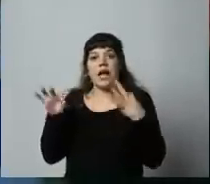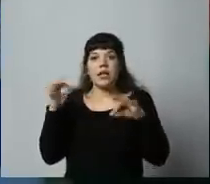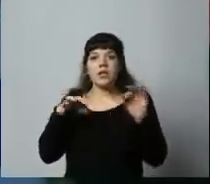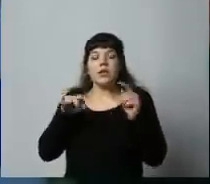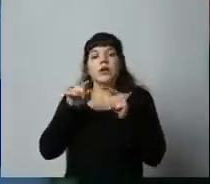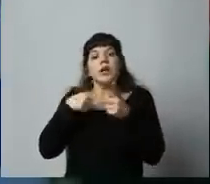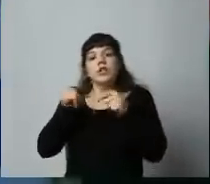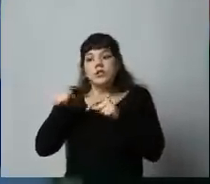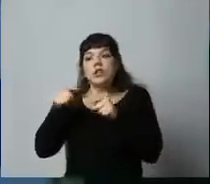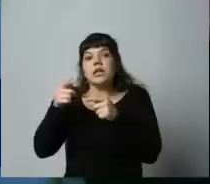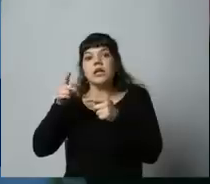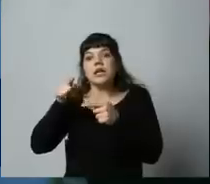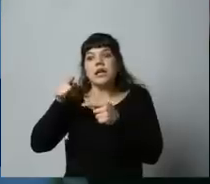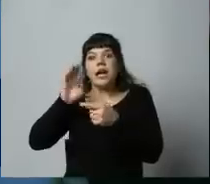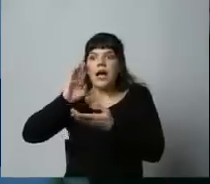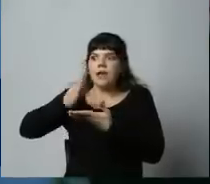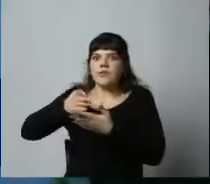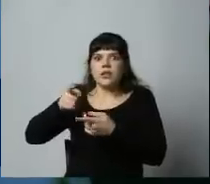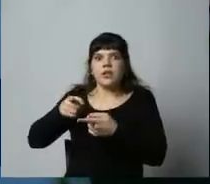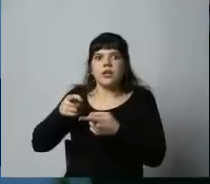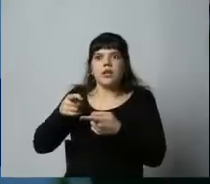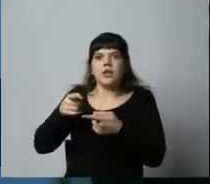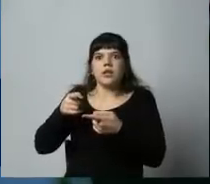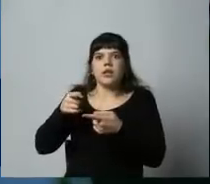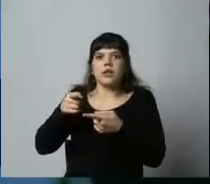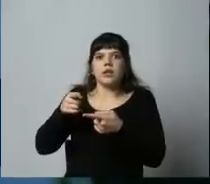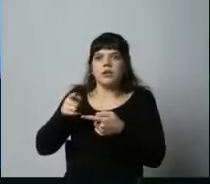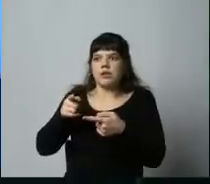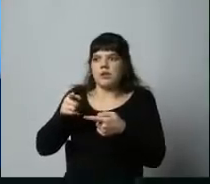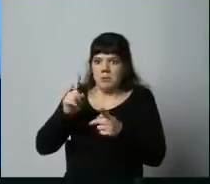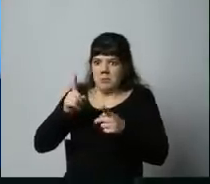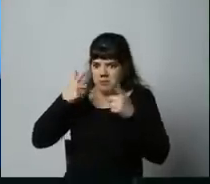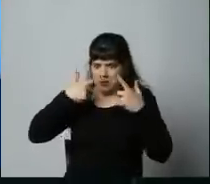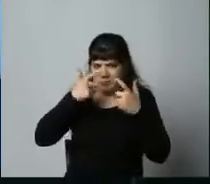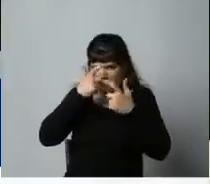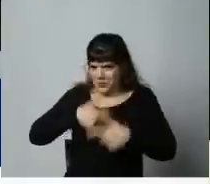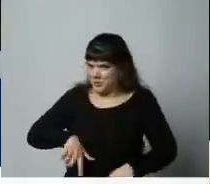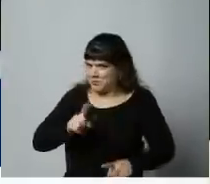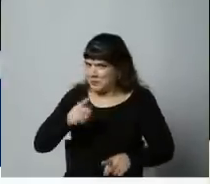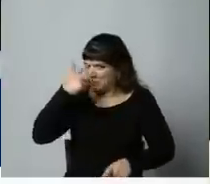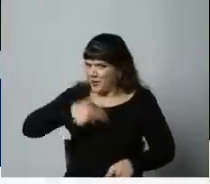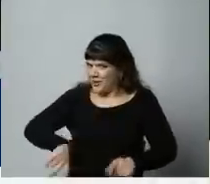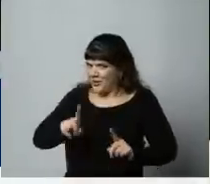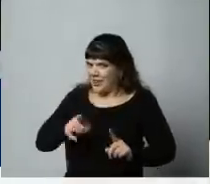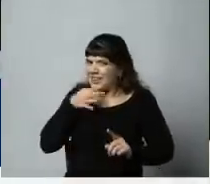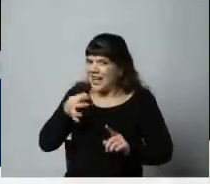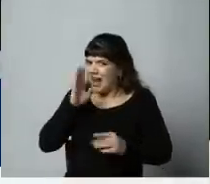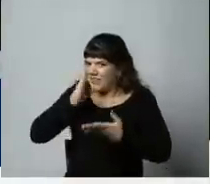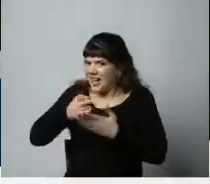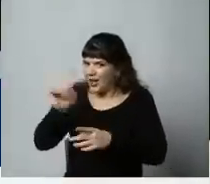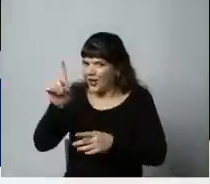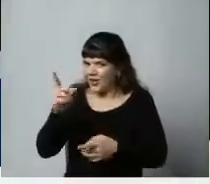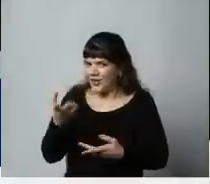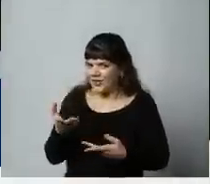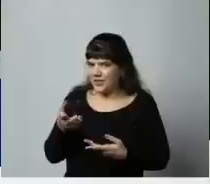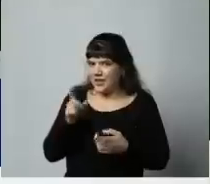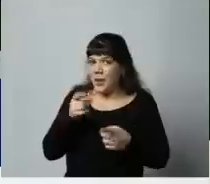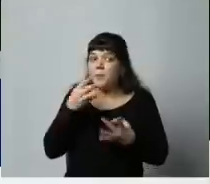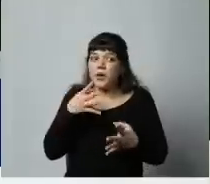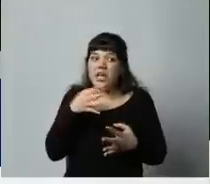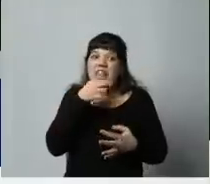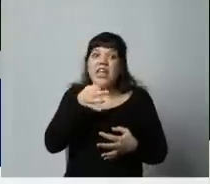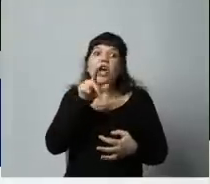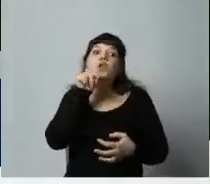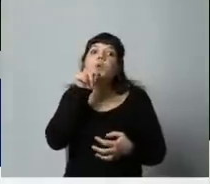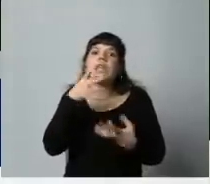Fueron desmentidas por futi por sua por el propio galpón se desmintió lo mismo Perdón se respondió el mismo en Twitter porque quiso justificarse en